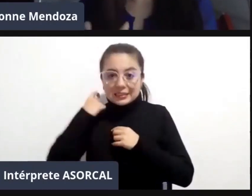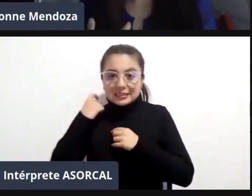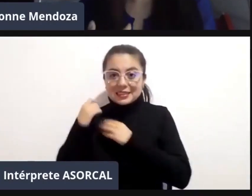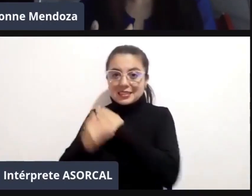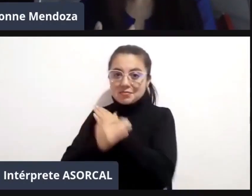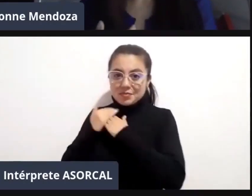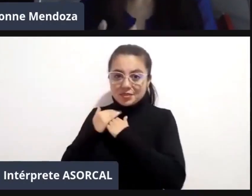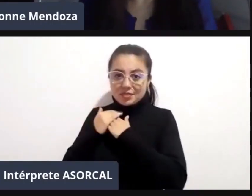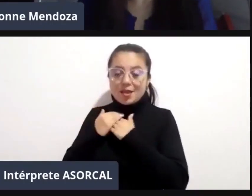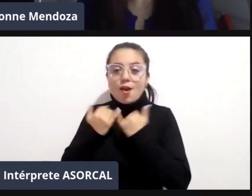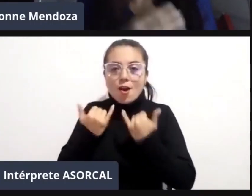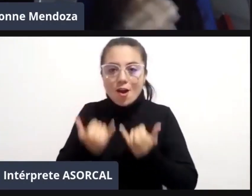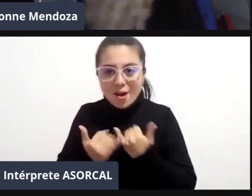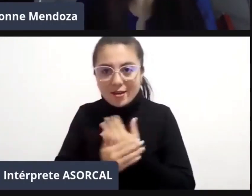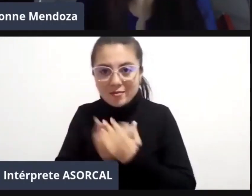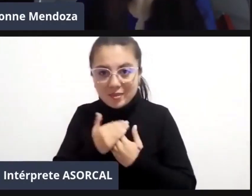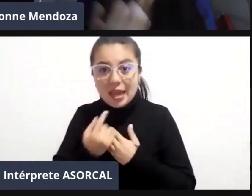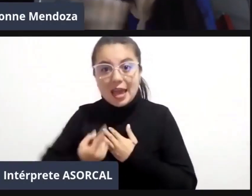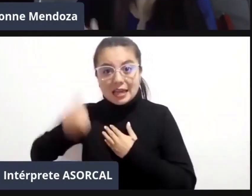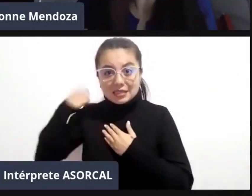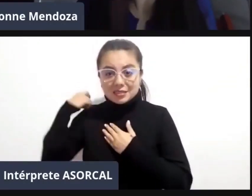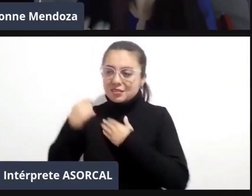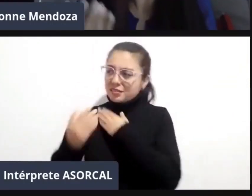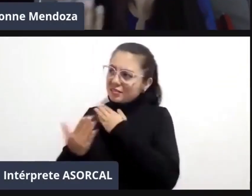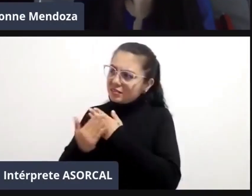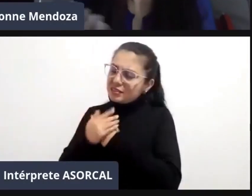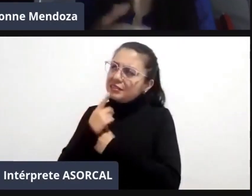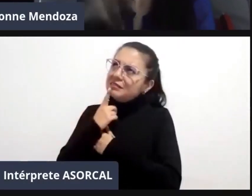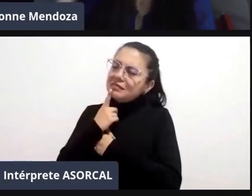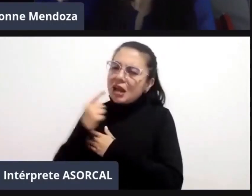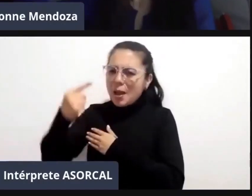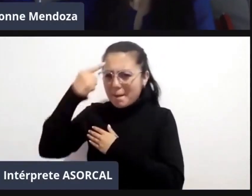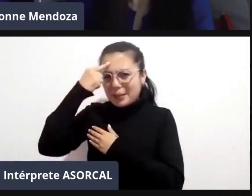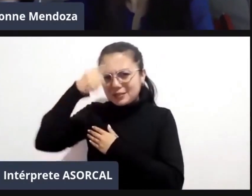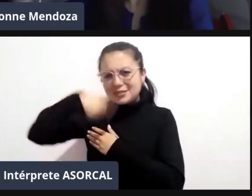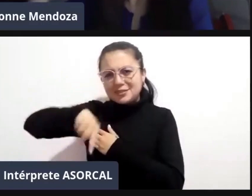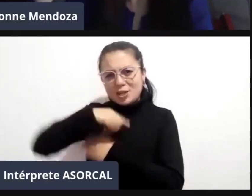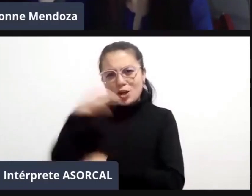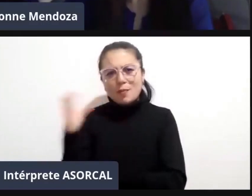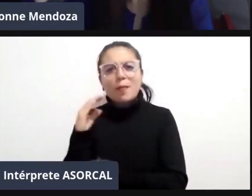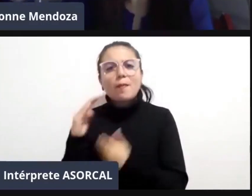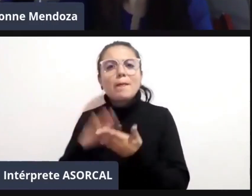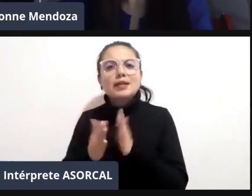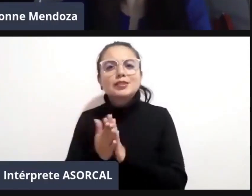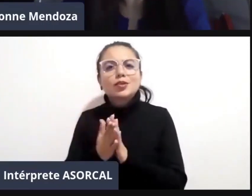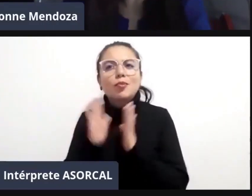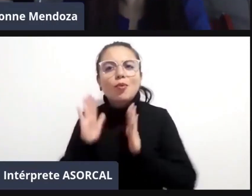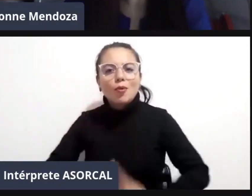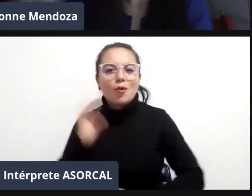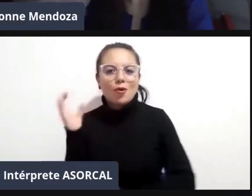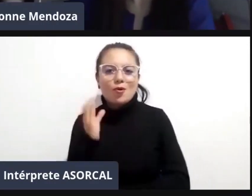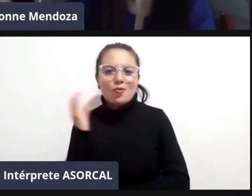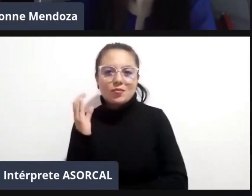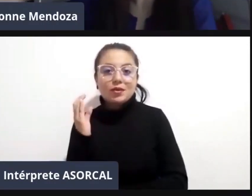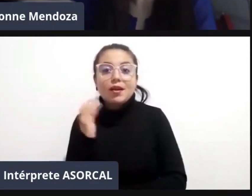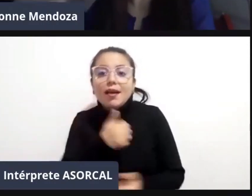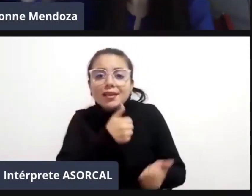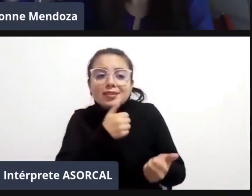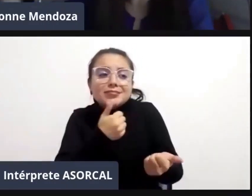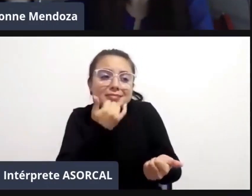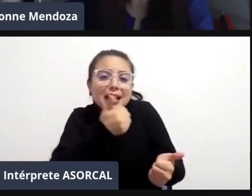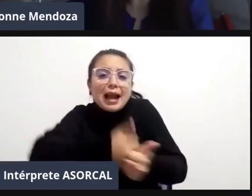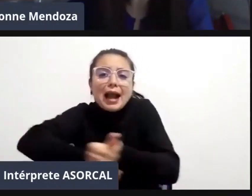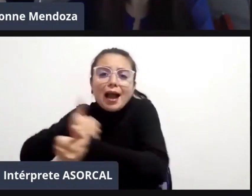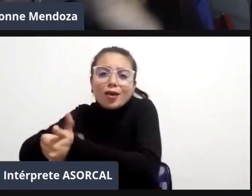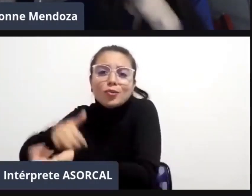colombianos. Yo creo que a todo el mundo le preguntan, ¿ustedes desean la paz? Sí, lo que pasa es que cada uno tiene una dimensión de cómo quiere que sea esa paz, etcétera, y